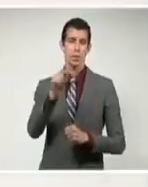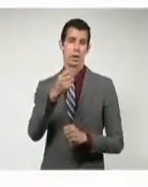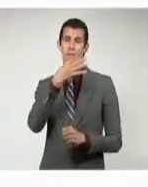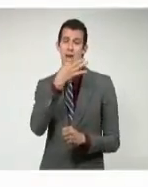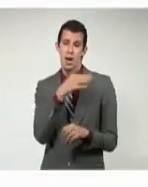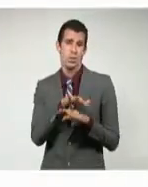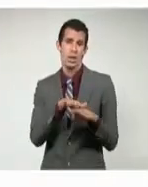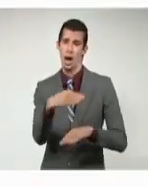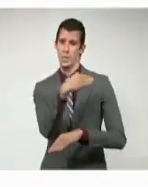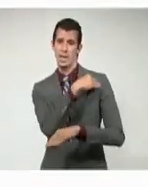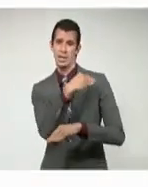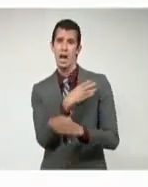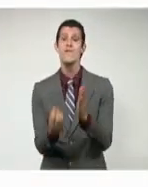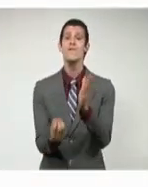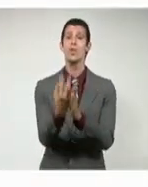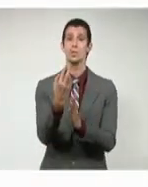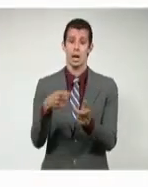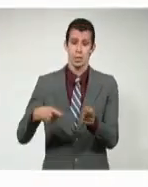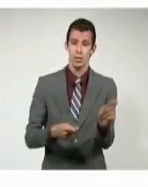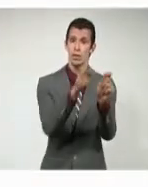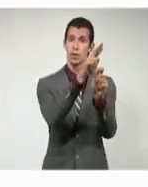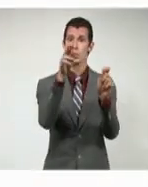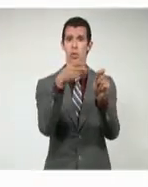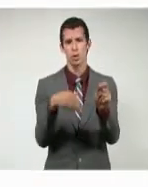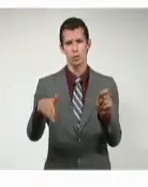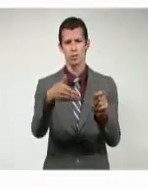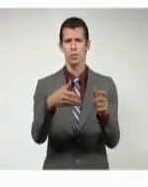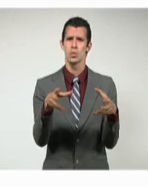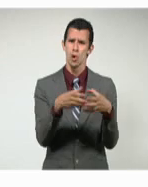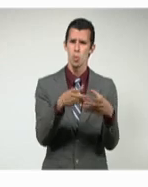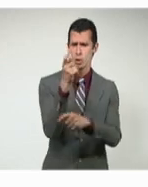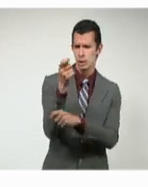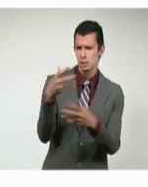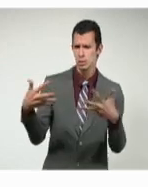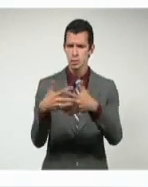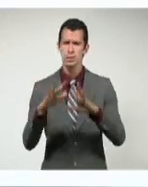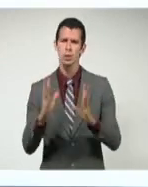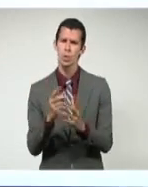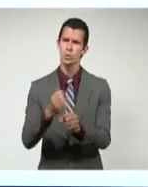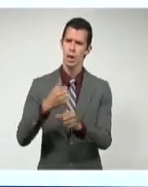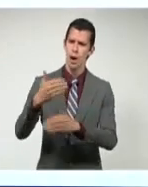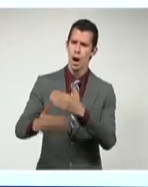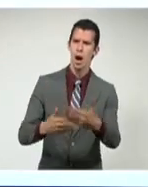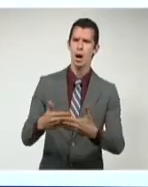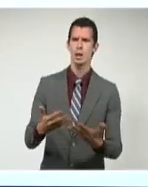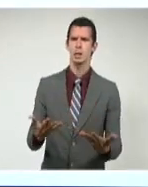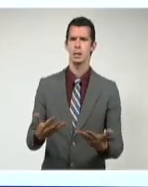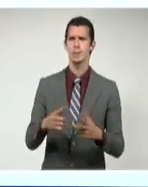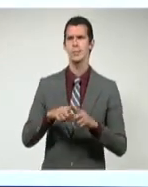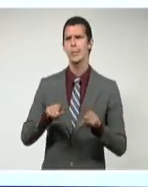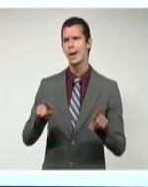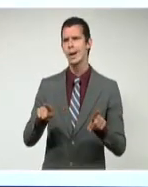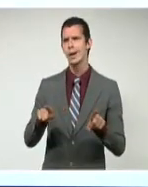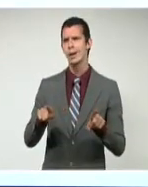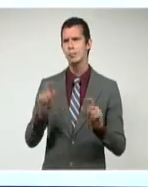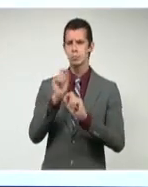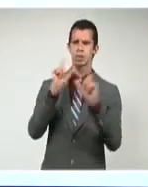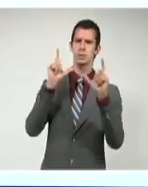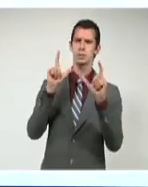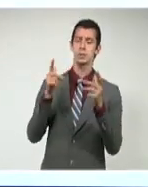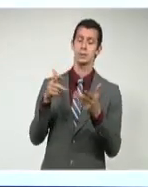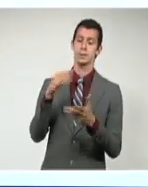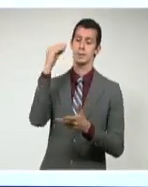Estos mercenarios tienen la misión de provocar a toda costa, de buscar un enfrentamiento, de generar el caos, de inventar huelgas